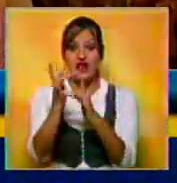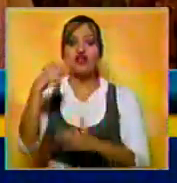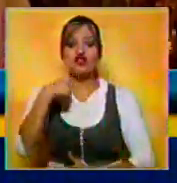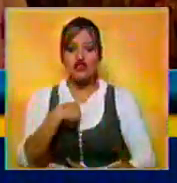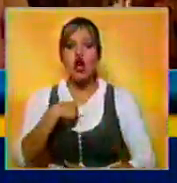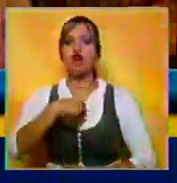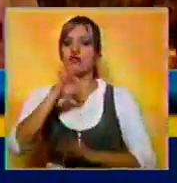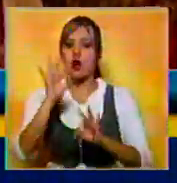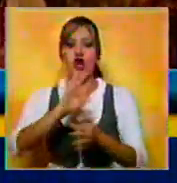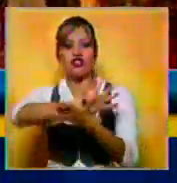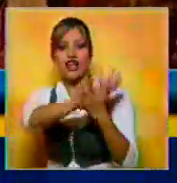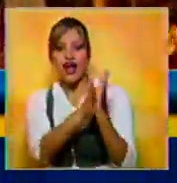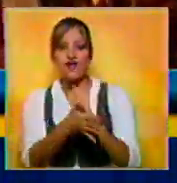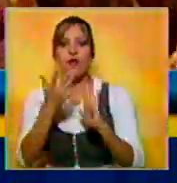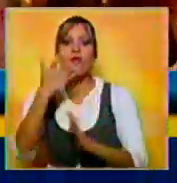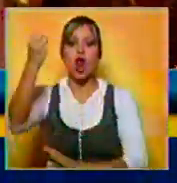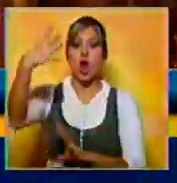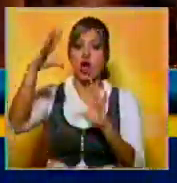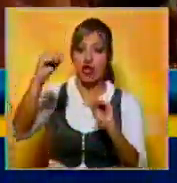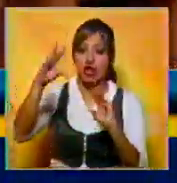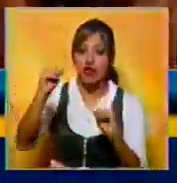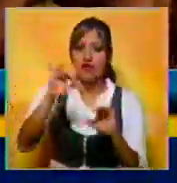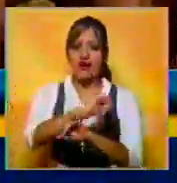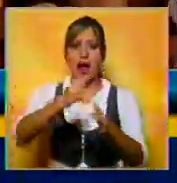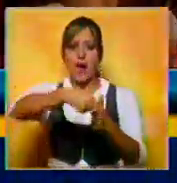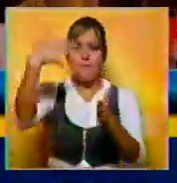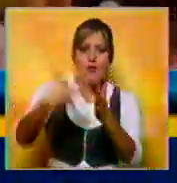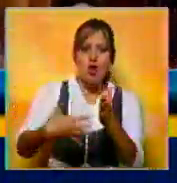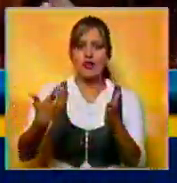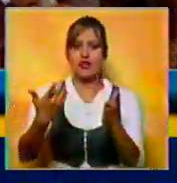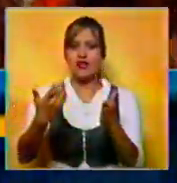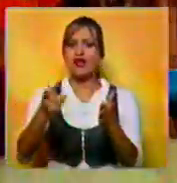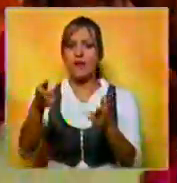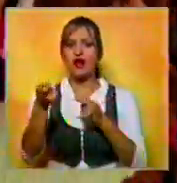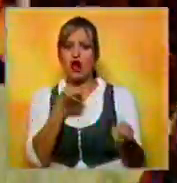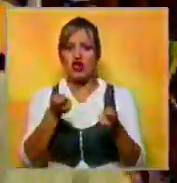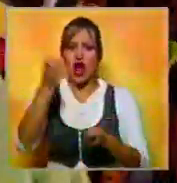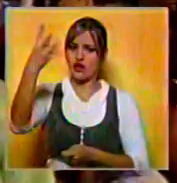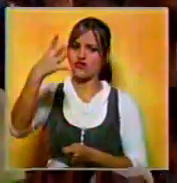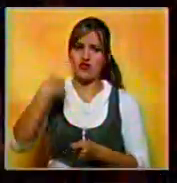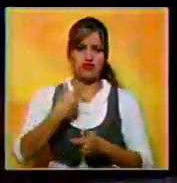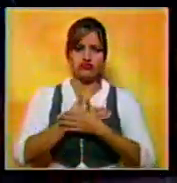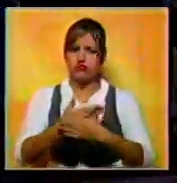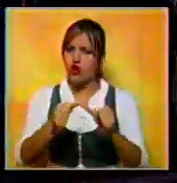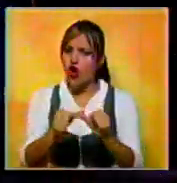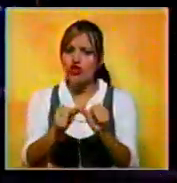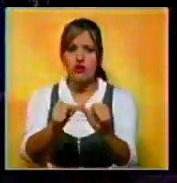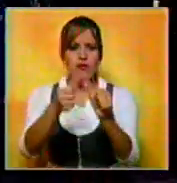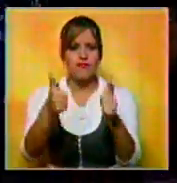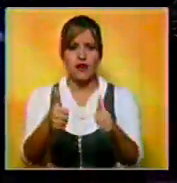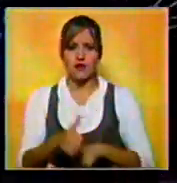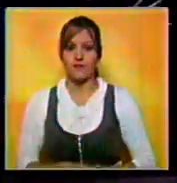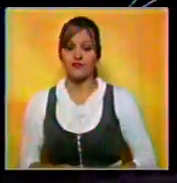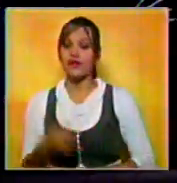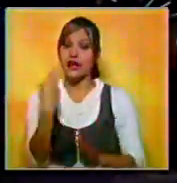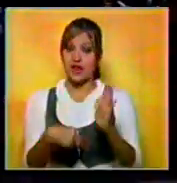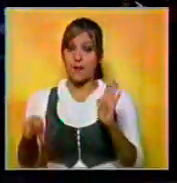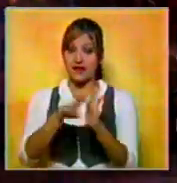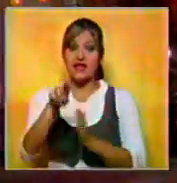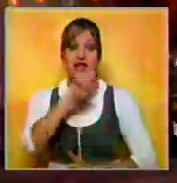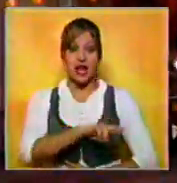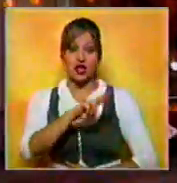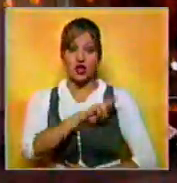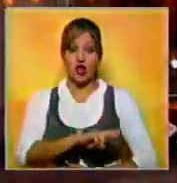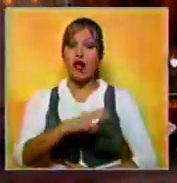se van a acabar los apagones las multas eléctricas y el razonamiento eléctrico y ratificando sus convicciones religiosas